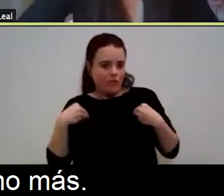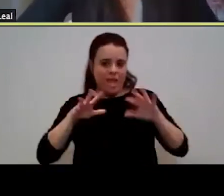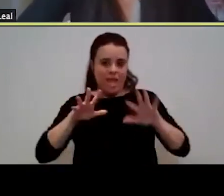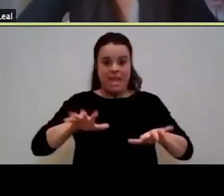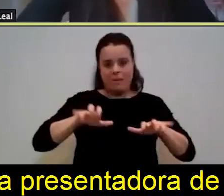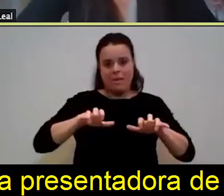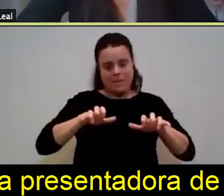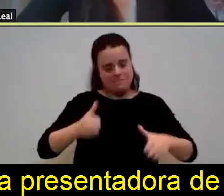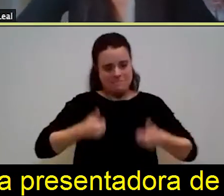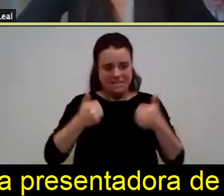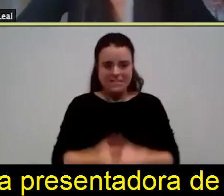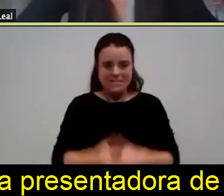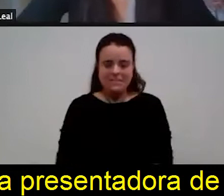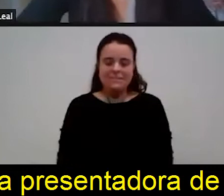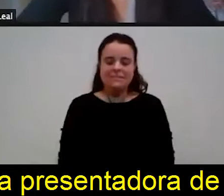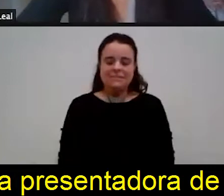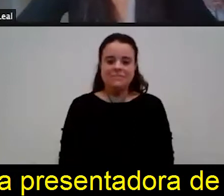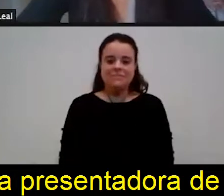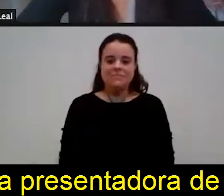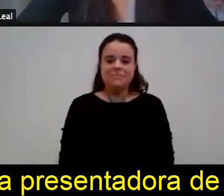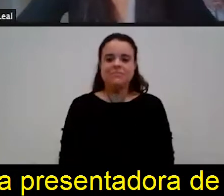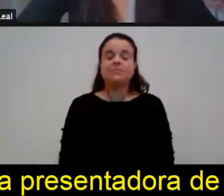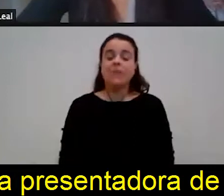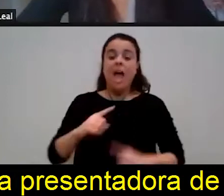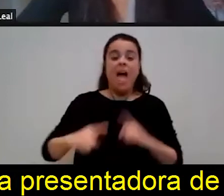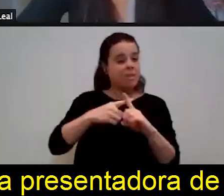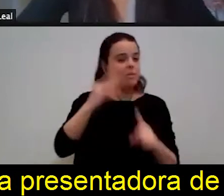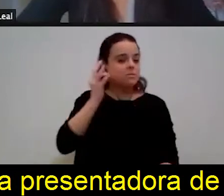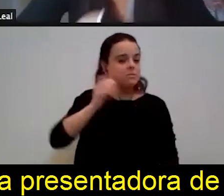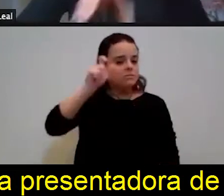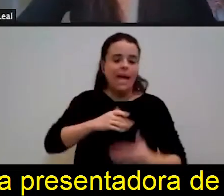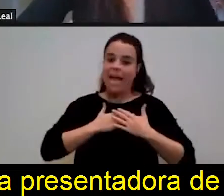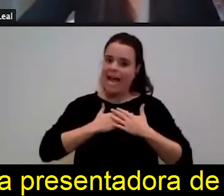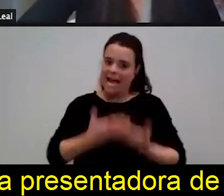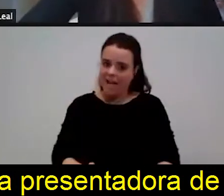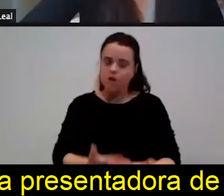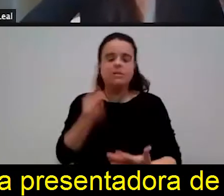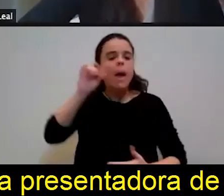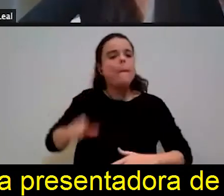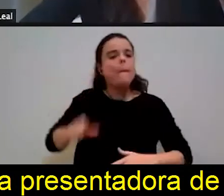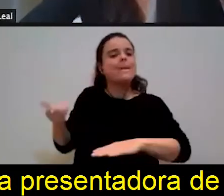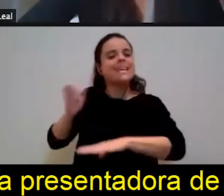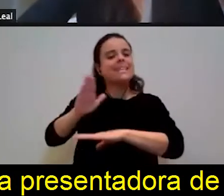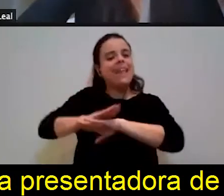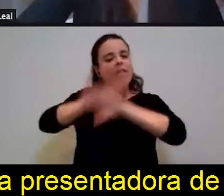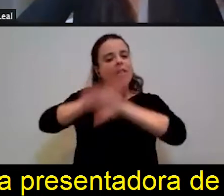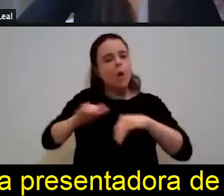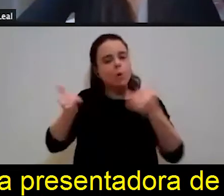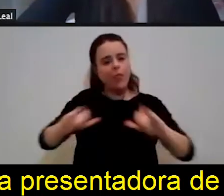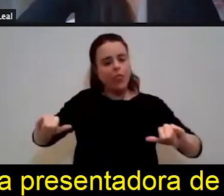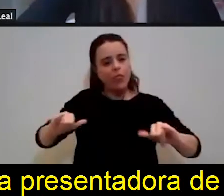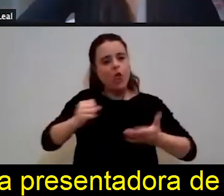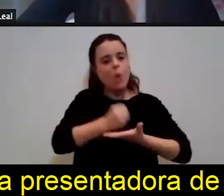más. Genial. Además es una mujer muy generosa, ha sido nuestra presentadora de la última edición de los